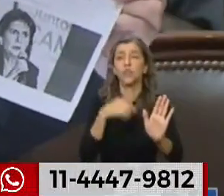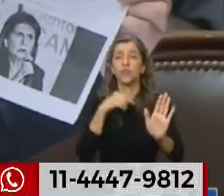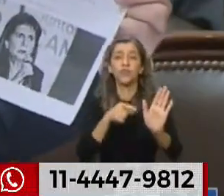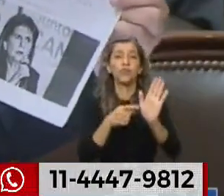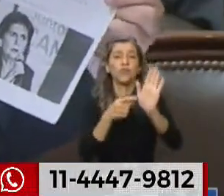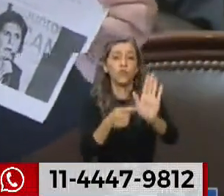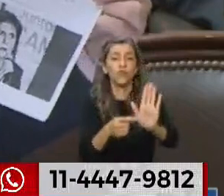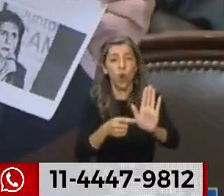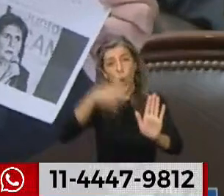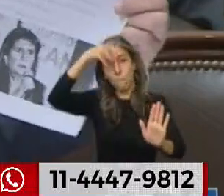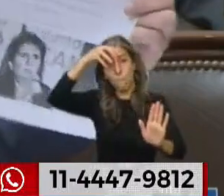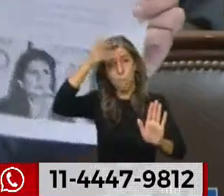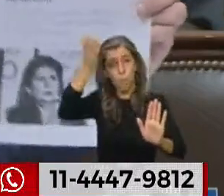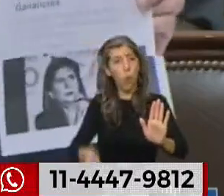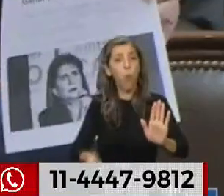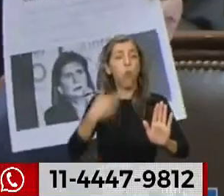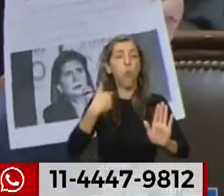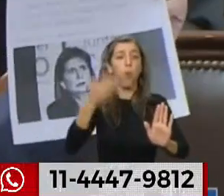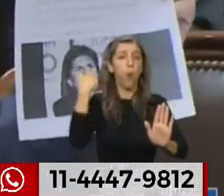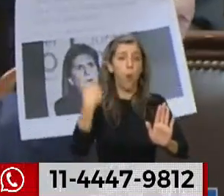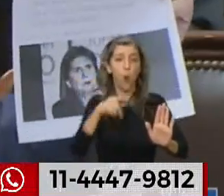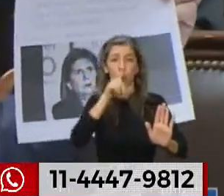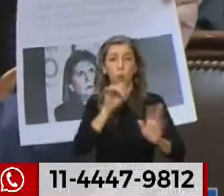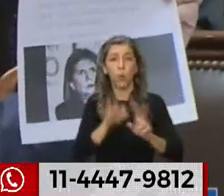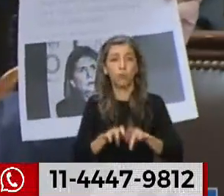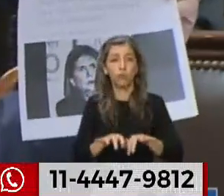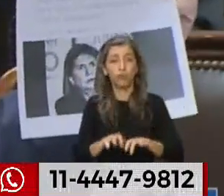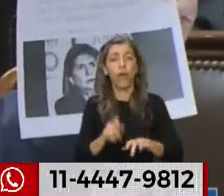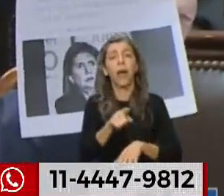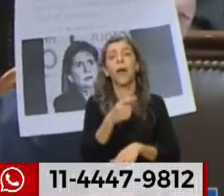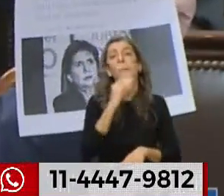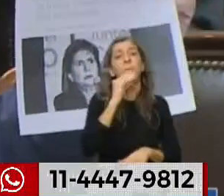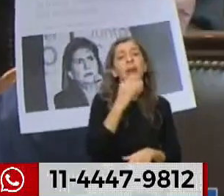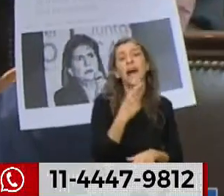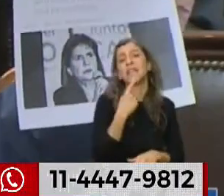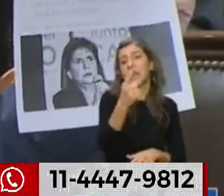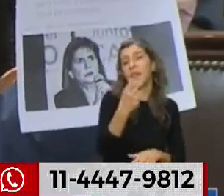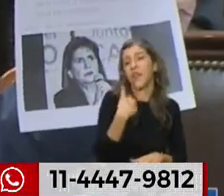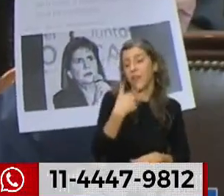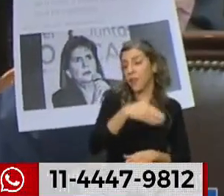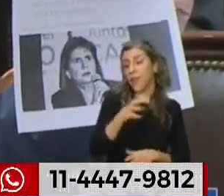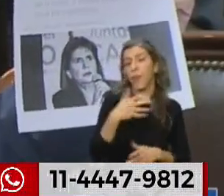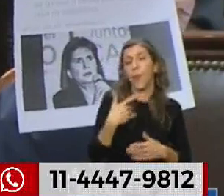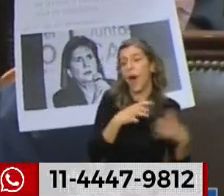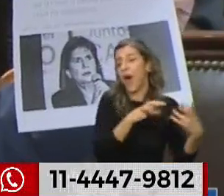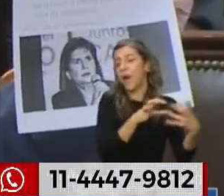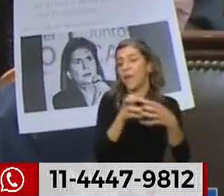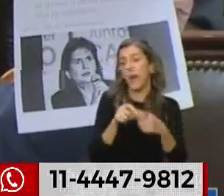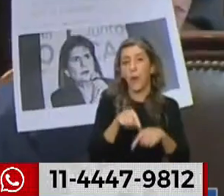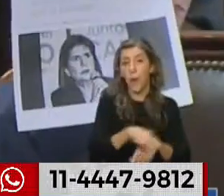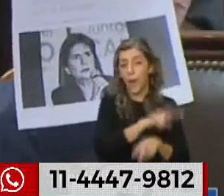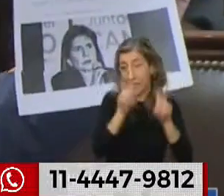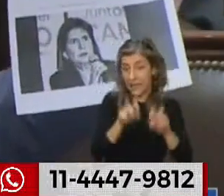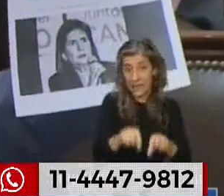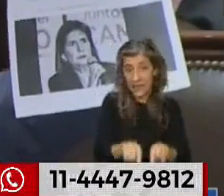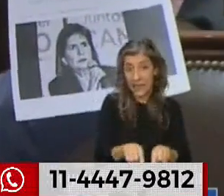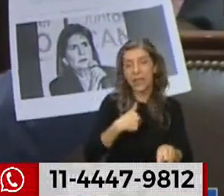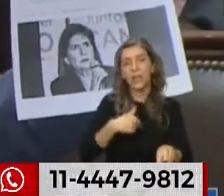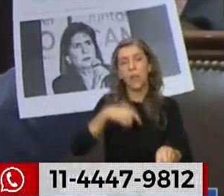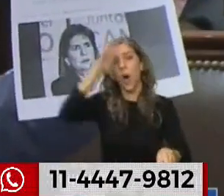Patricia bulrich cuando masa dijo que iba a tratar este tema en el congreso qué